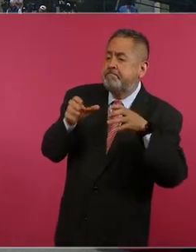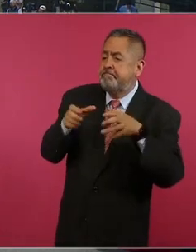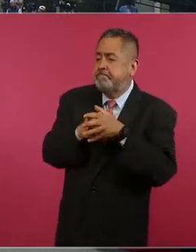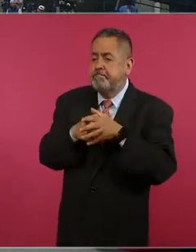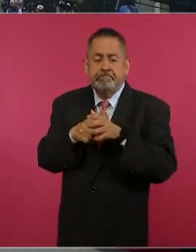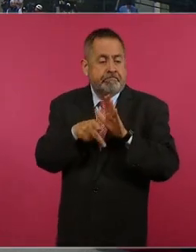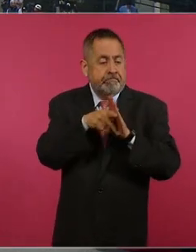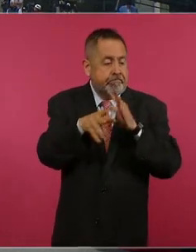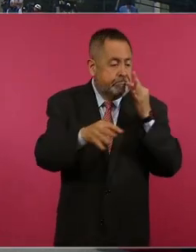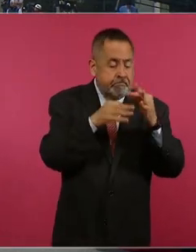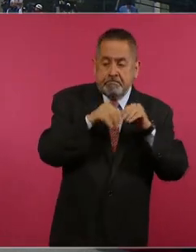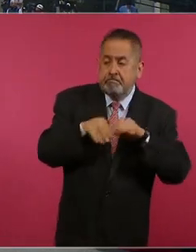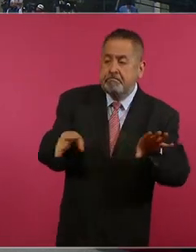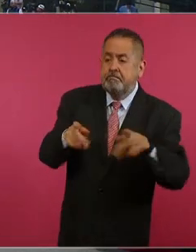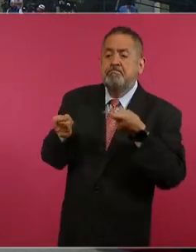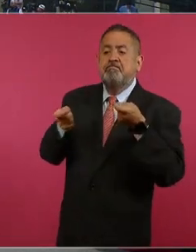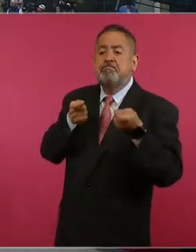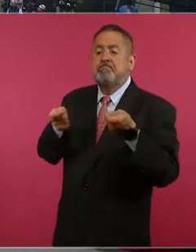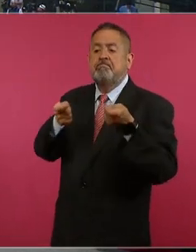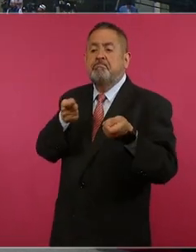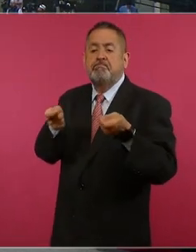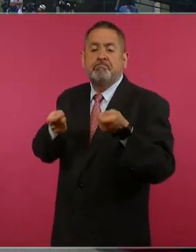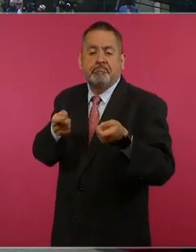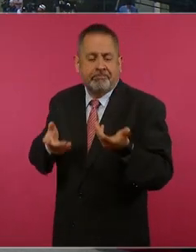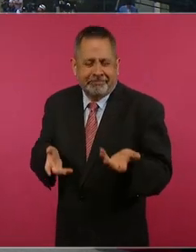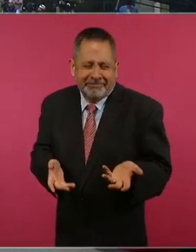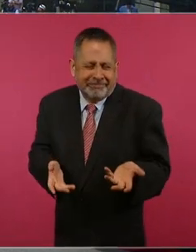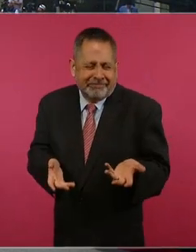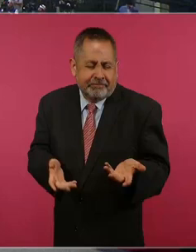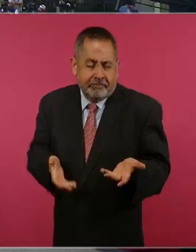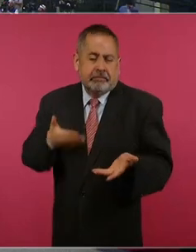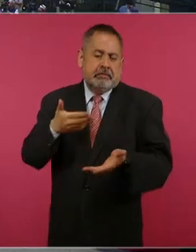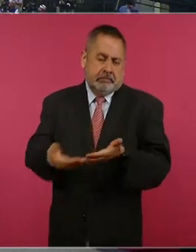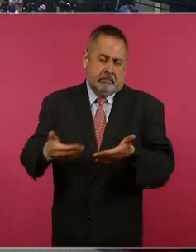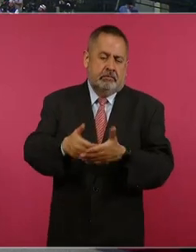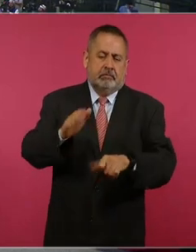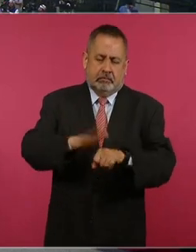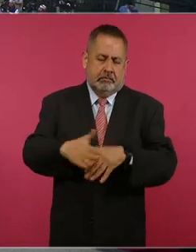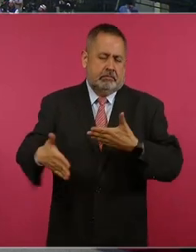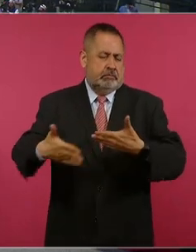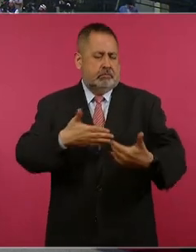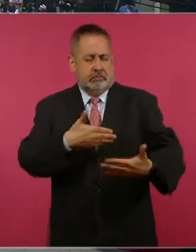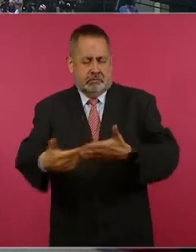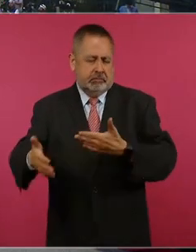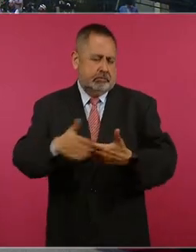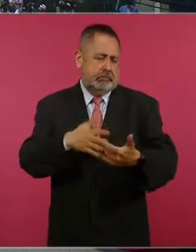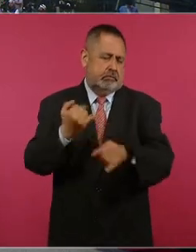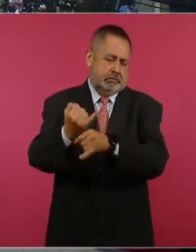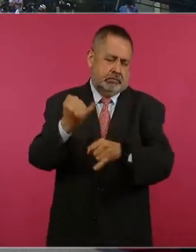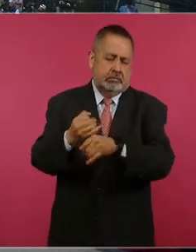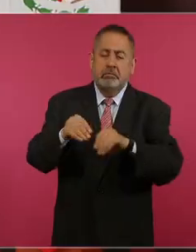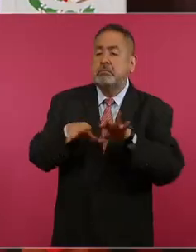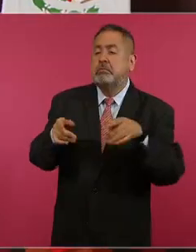Ahora se moderniza. Hay algo importante,